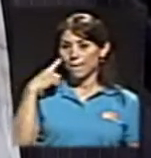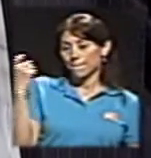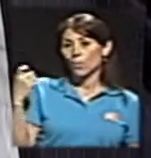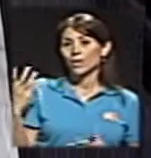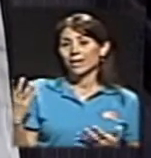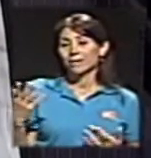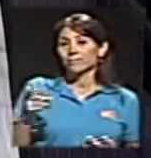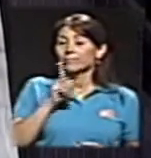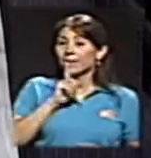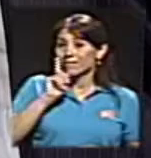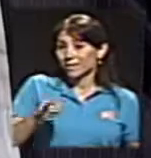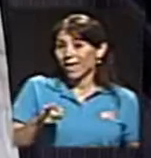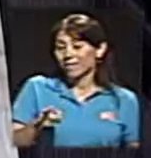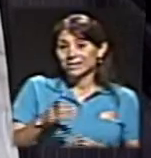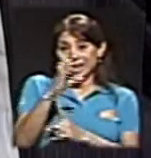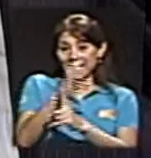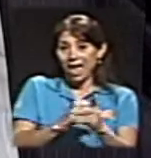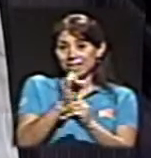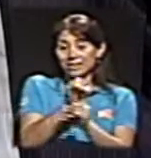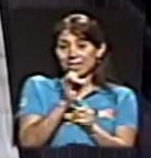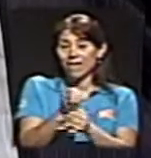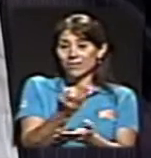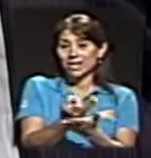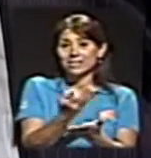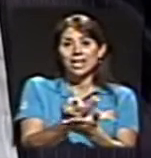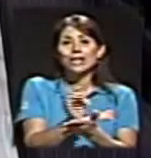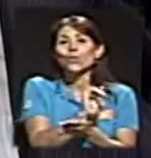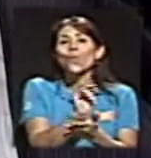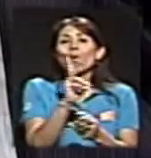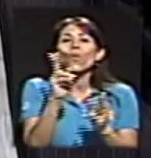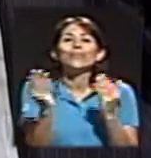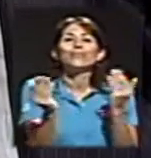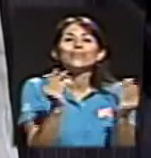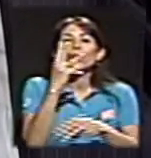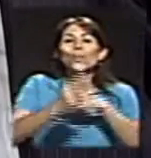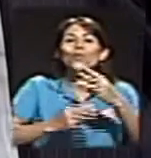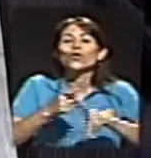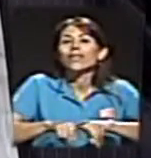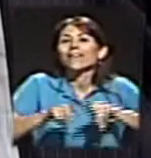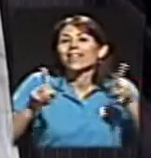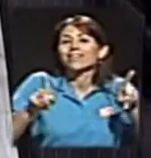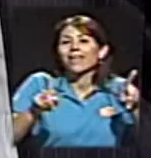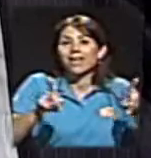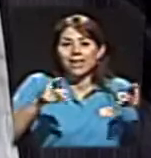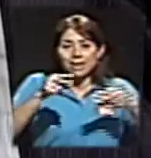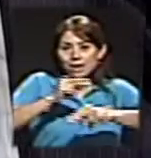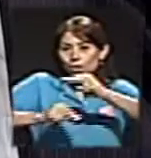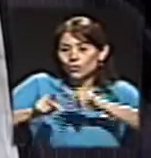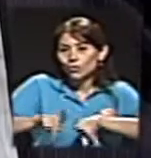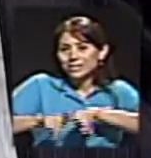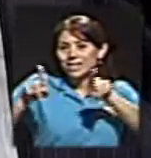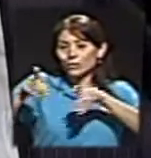la verdad es que cada entidad financiera es un mundo diferente, es un negocio distinto, estrategias distintas. Entonces, cuando